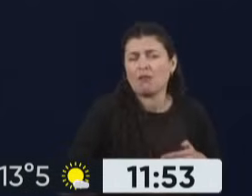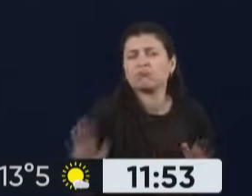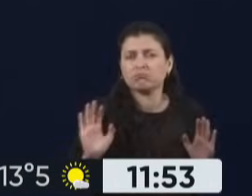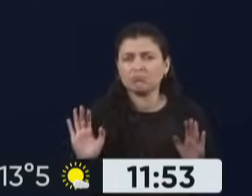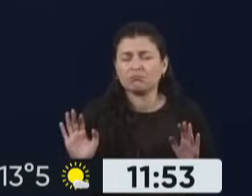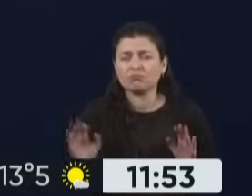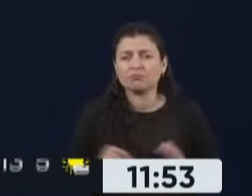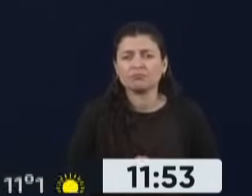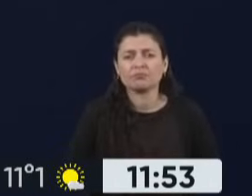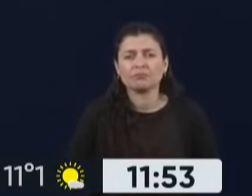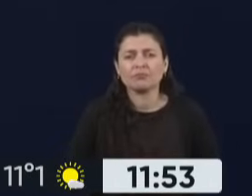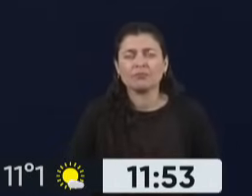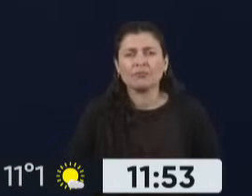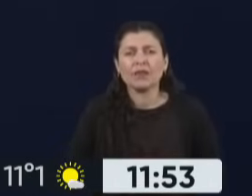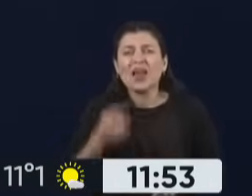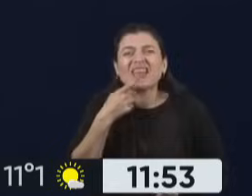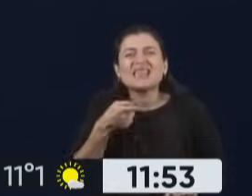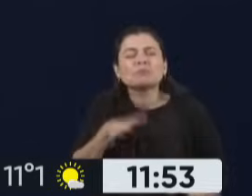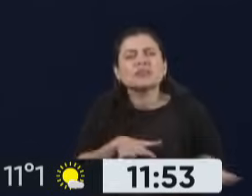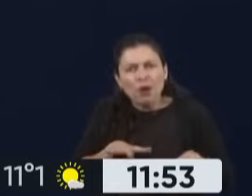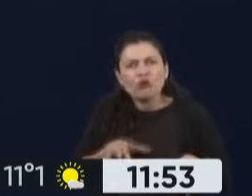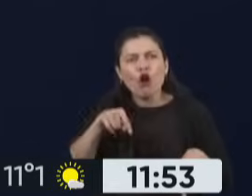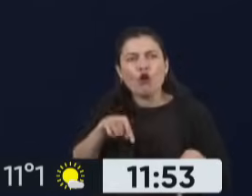ahora conecto un poco esto que estamos haciendo con